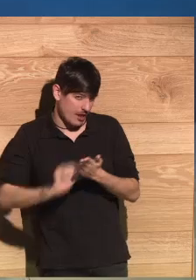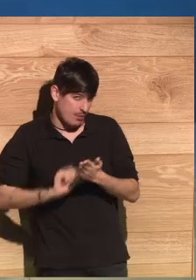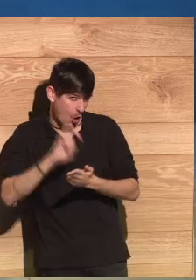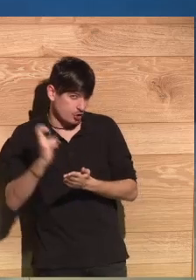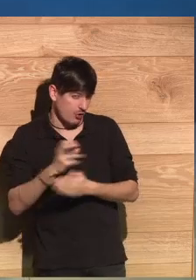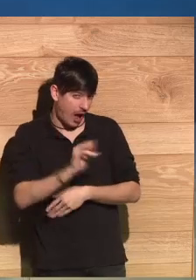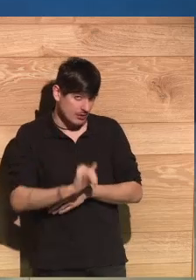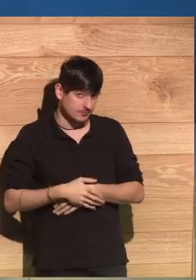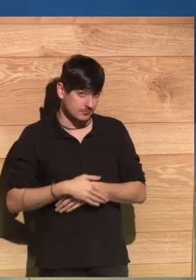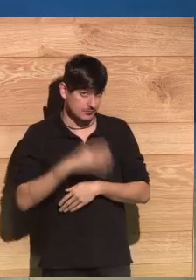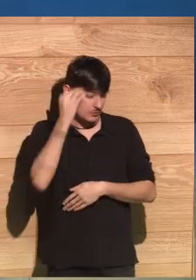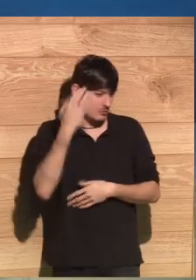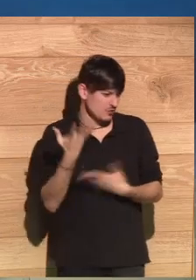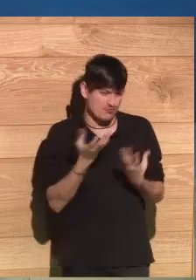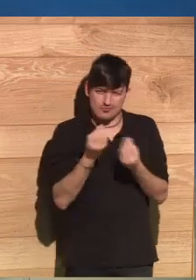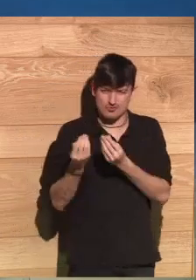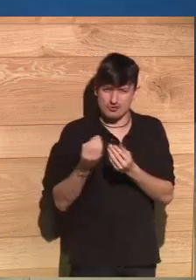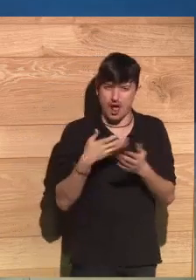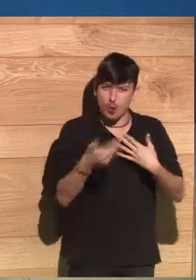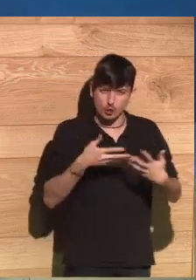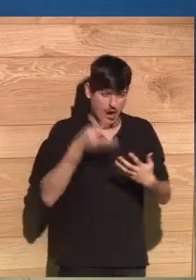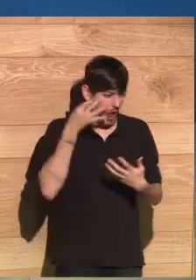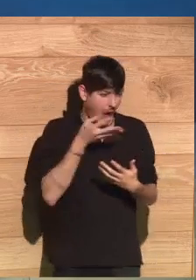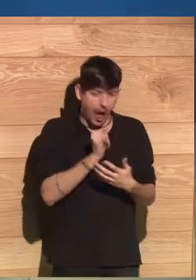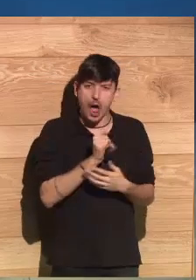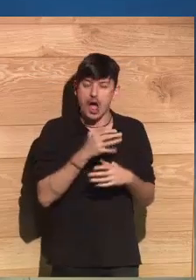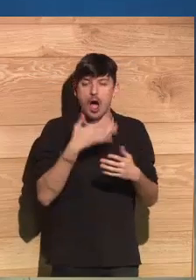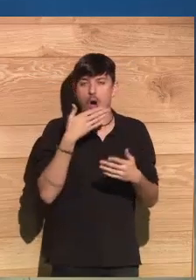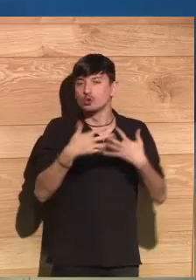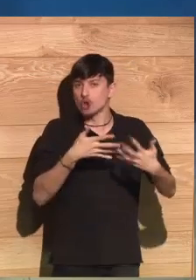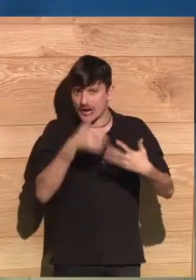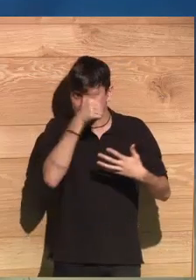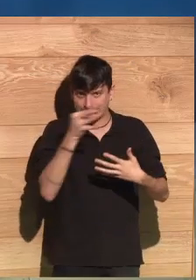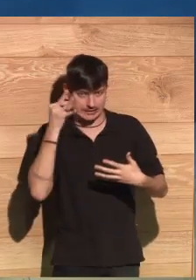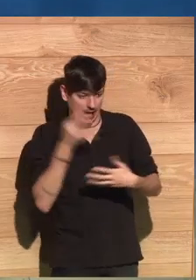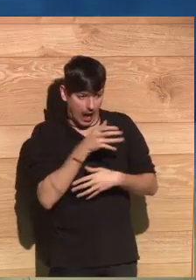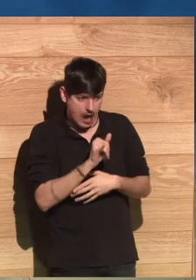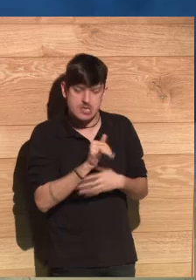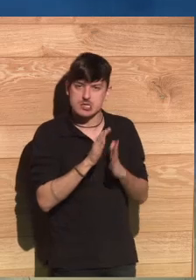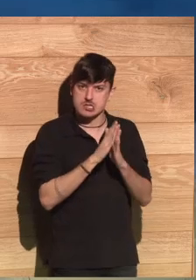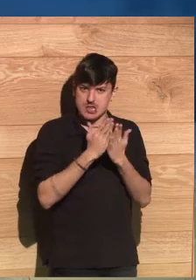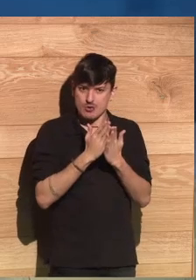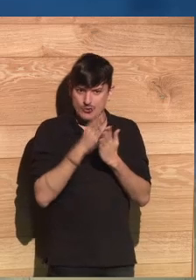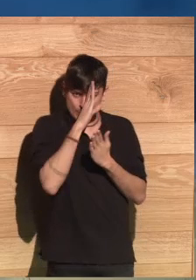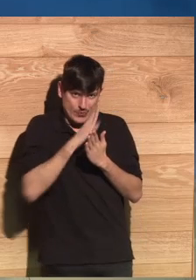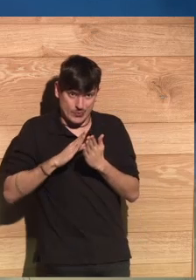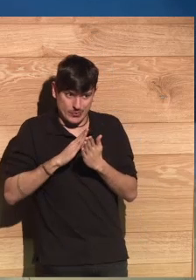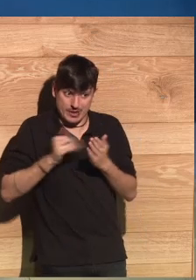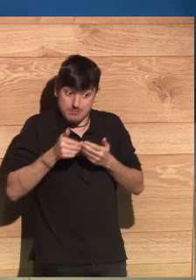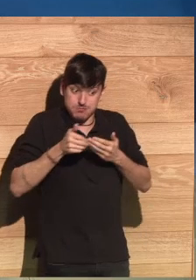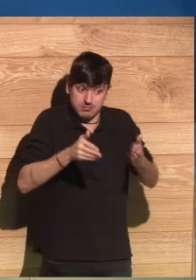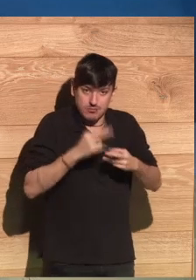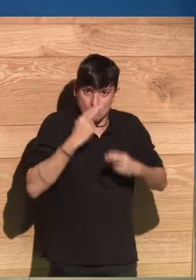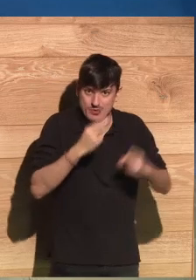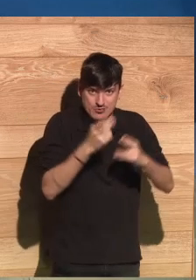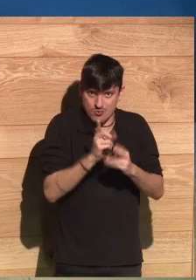casi todos los novelistas tenemos alguna o algunas escondidas antes de la primera que publicamos. Y luego también hay una